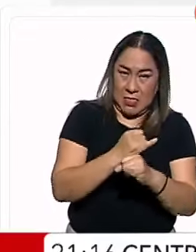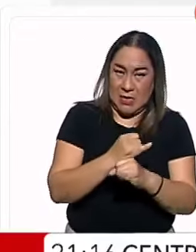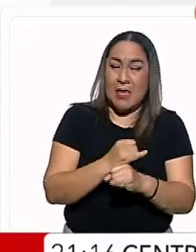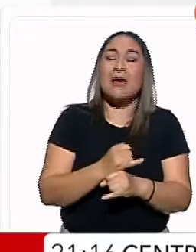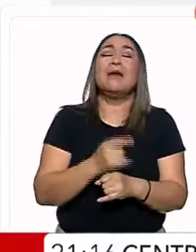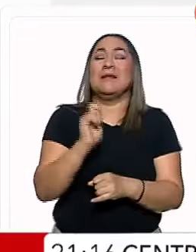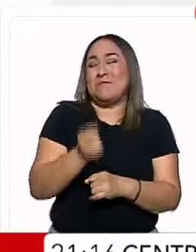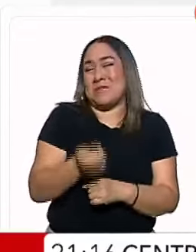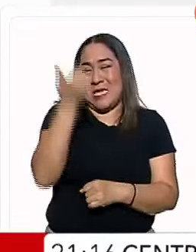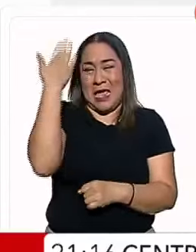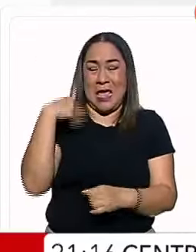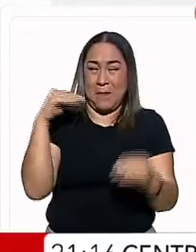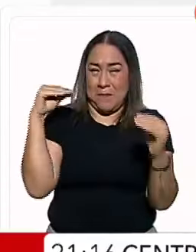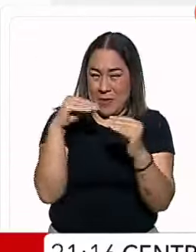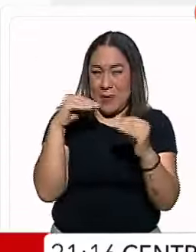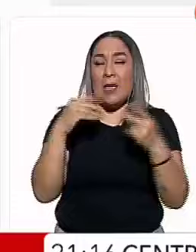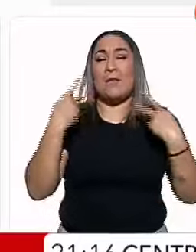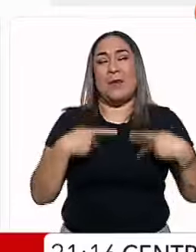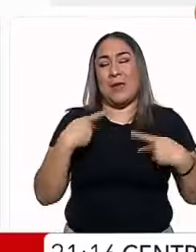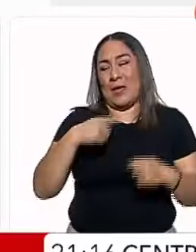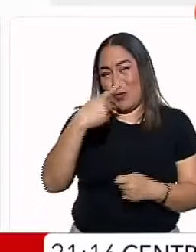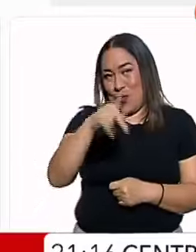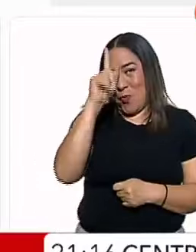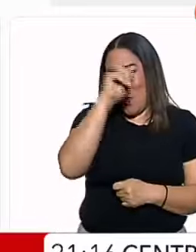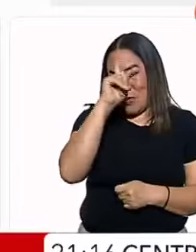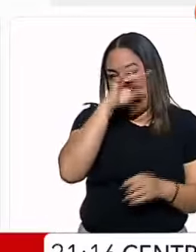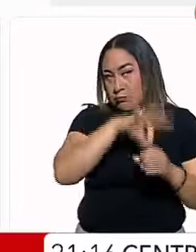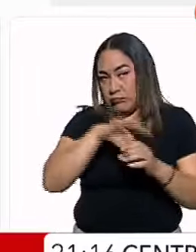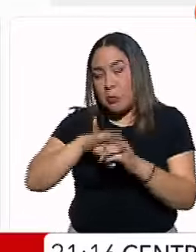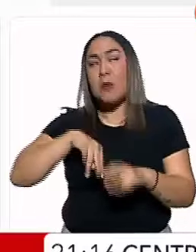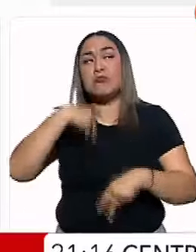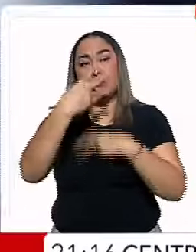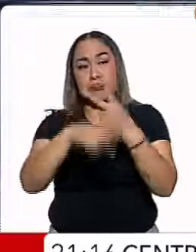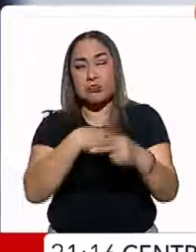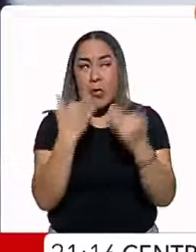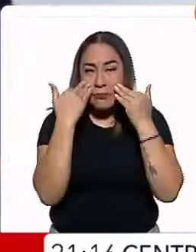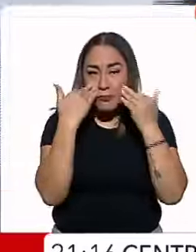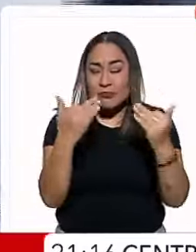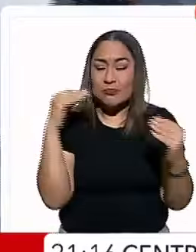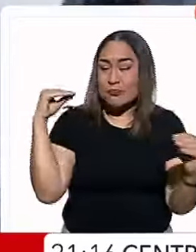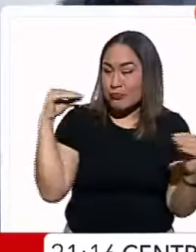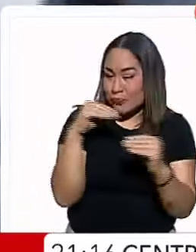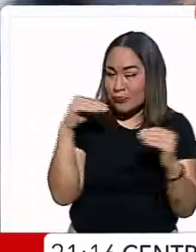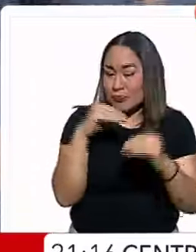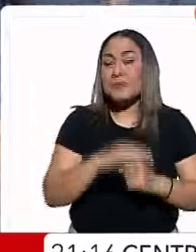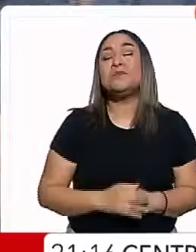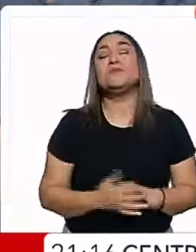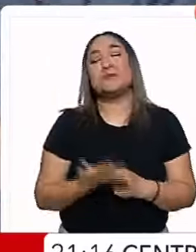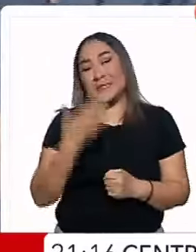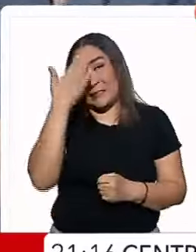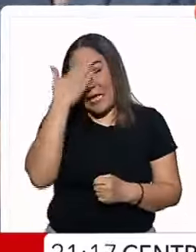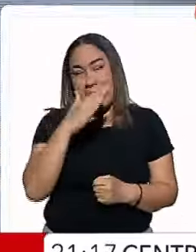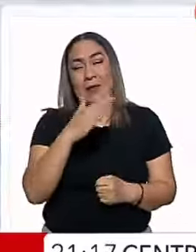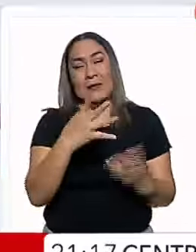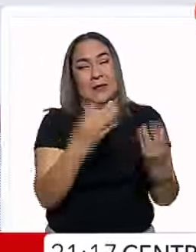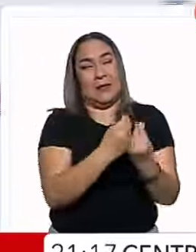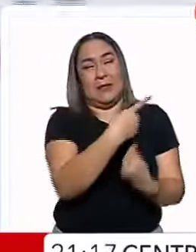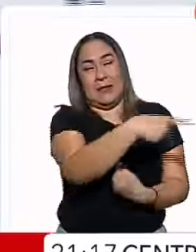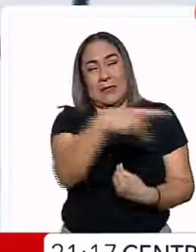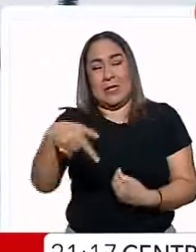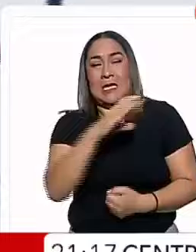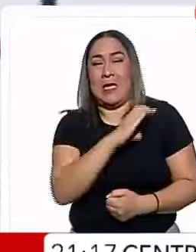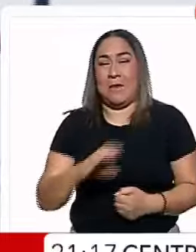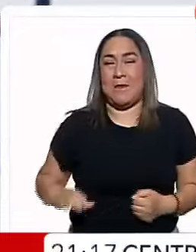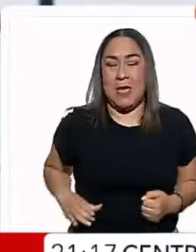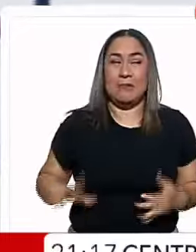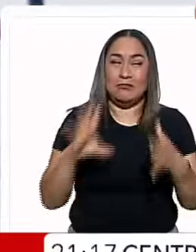primer debate, consejeros electorales estuvieron presentes en el estudio, a pesar de los señalamientos de los equipos de campaña,